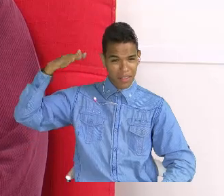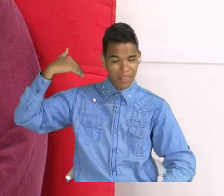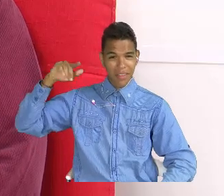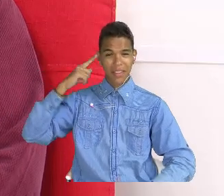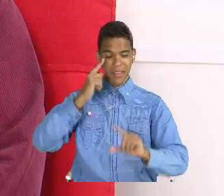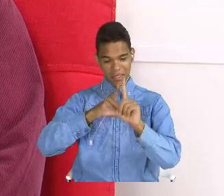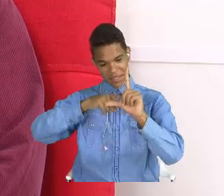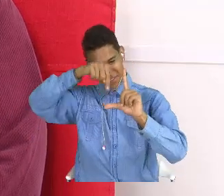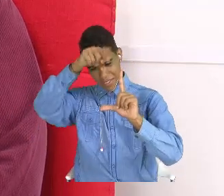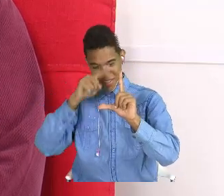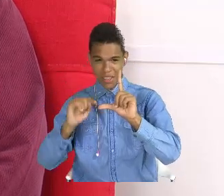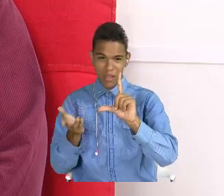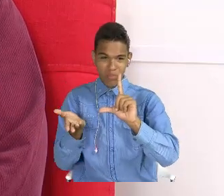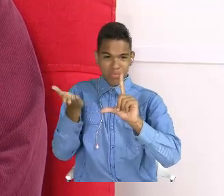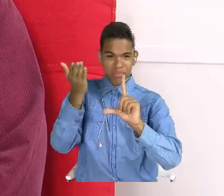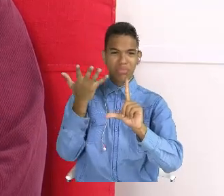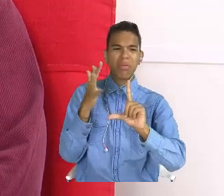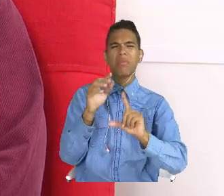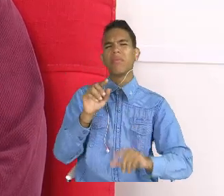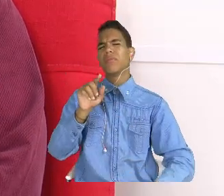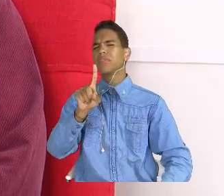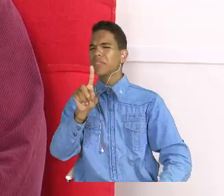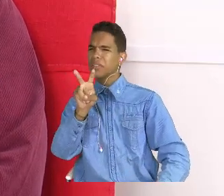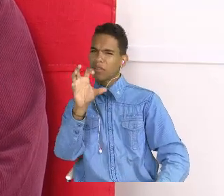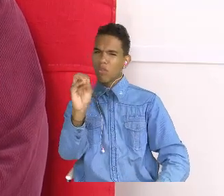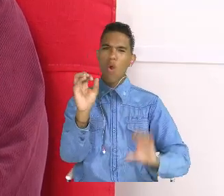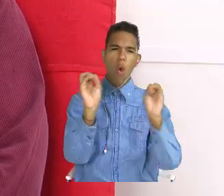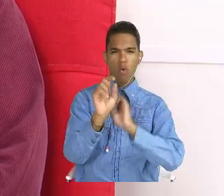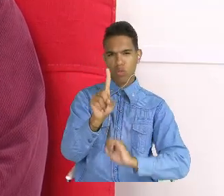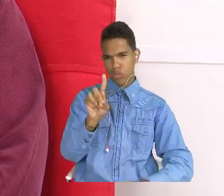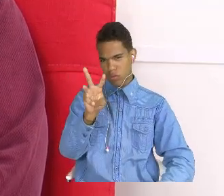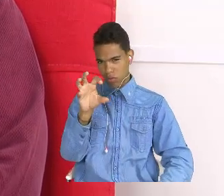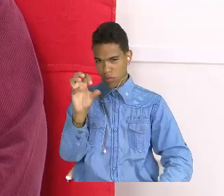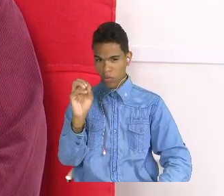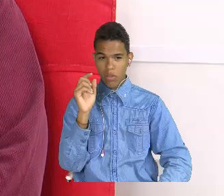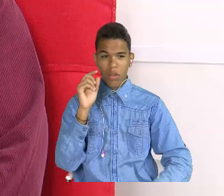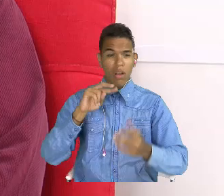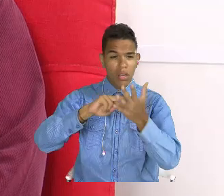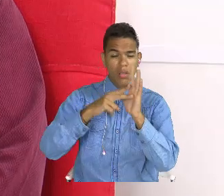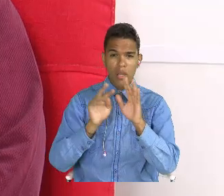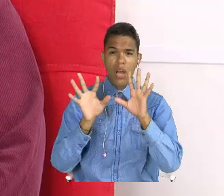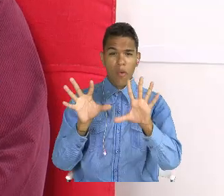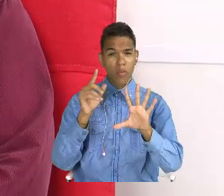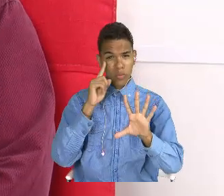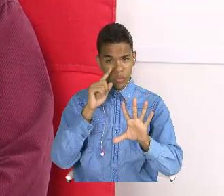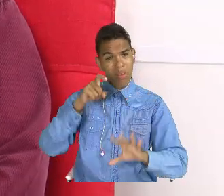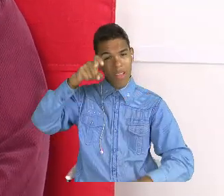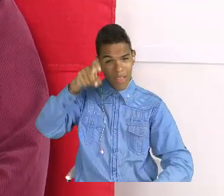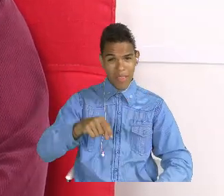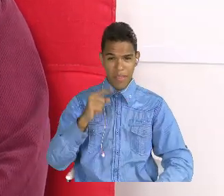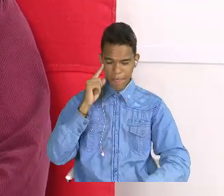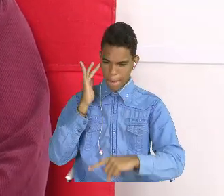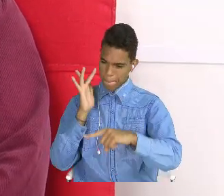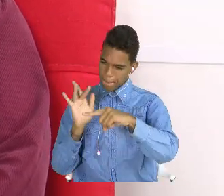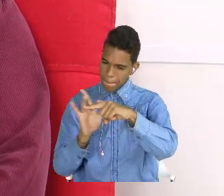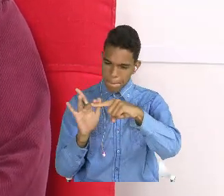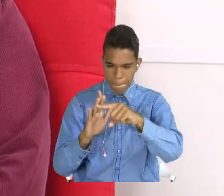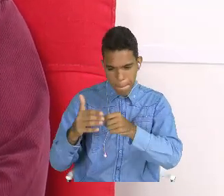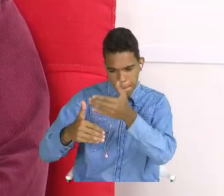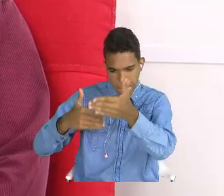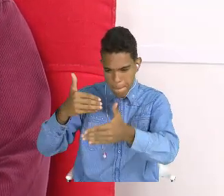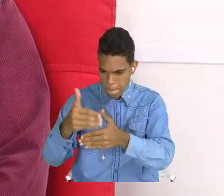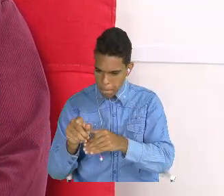uno encuentra superiores a 170, 180, un paciente que ya uno debe iniciarle tratamiento y debe entrar